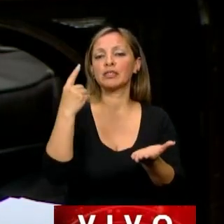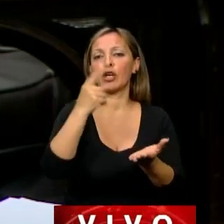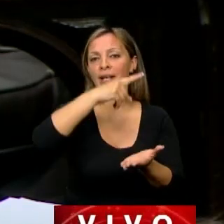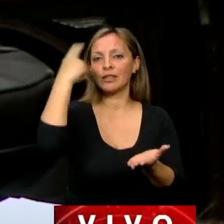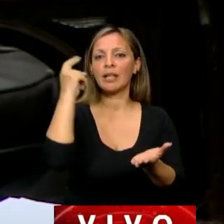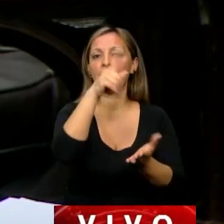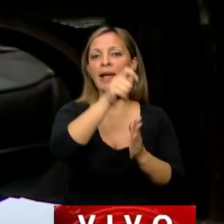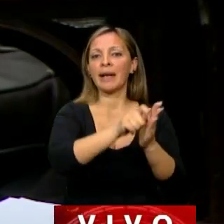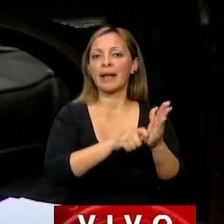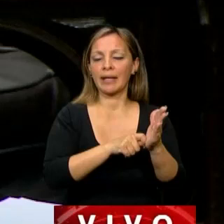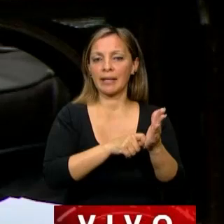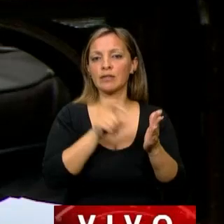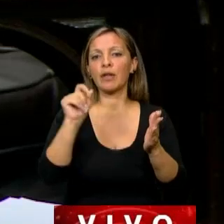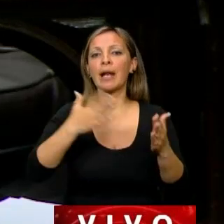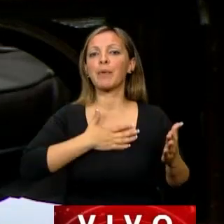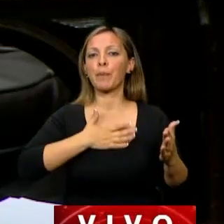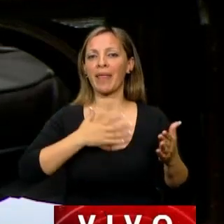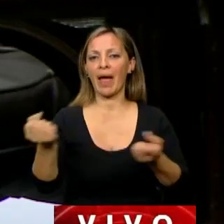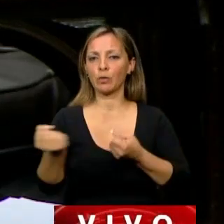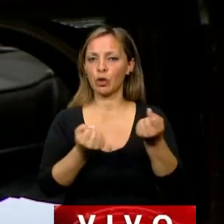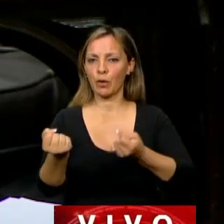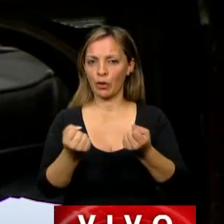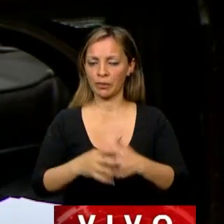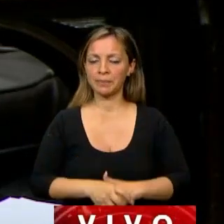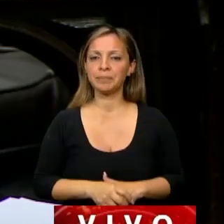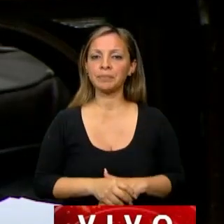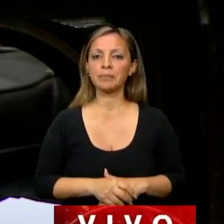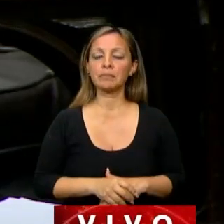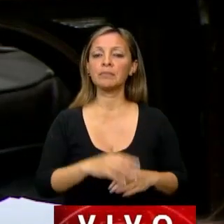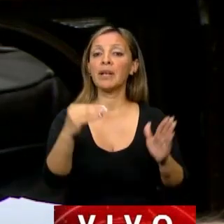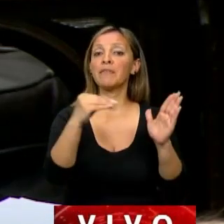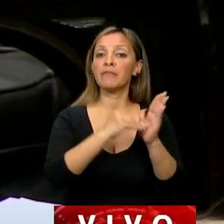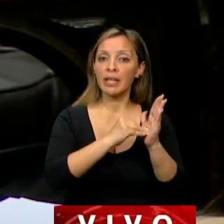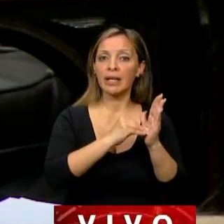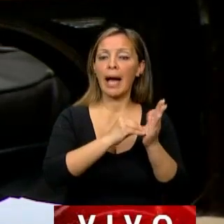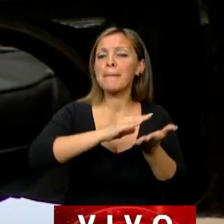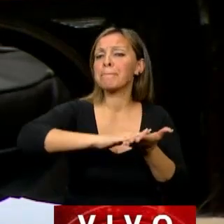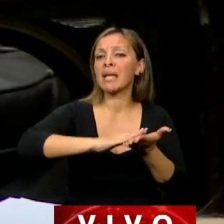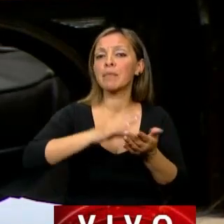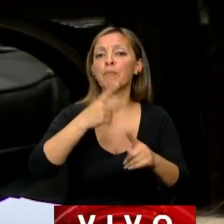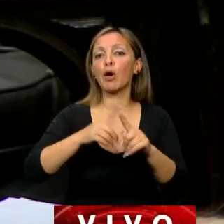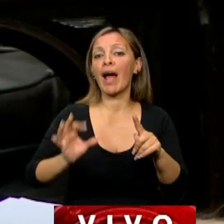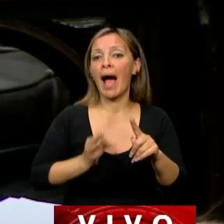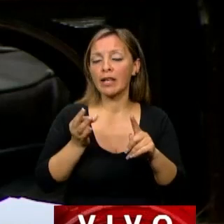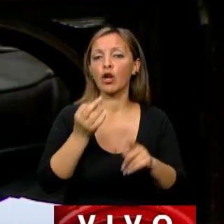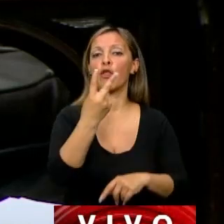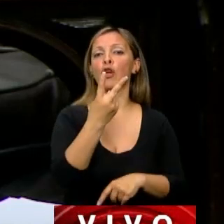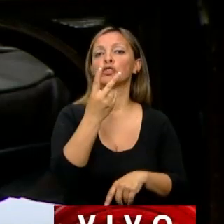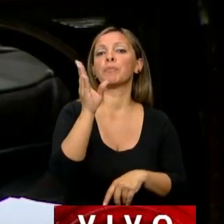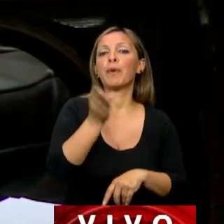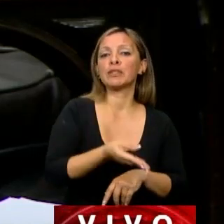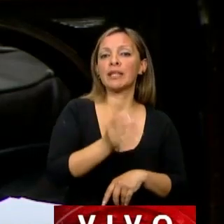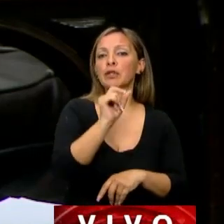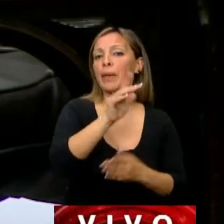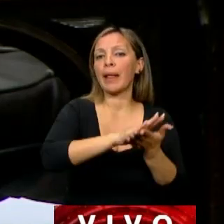de la propiedad automotor y créditos prendarios fija como 'la y cuota mínima anual el 2 por ciento de la base